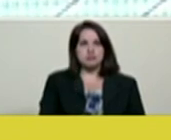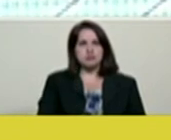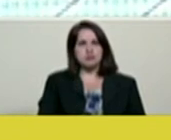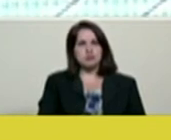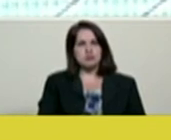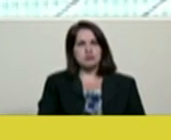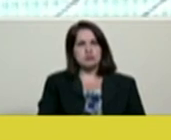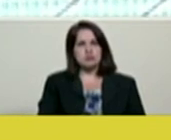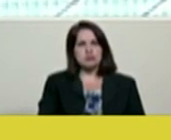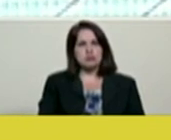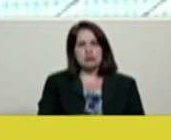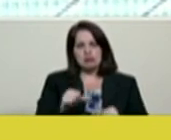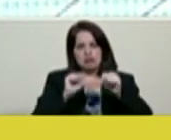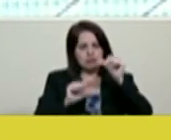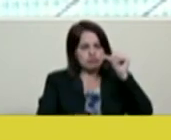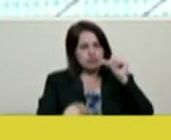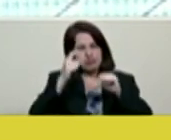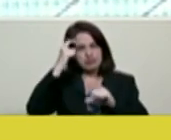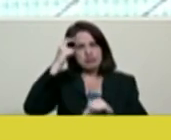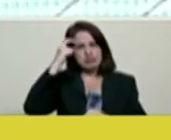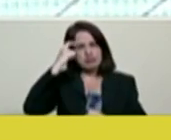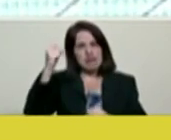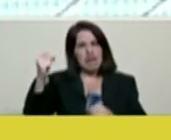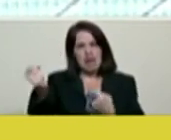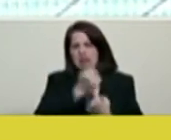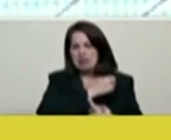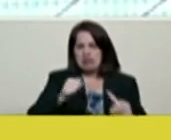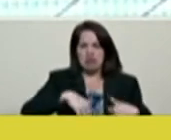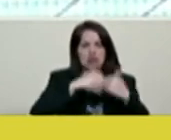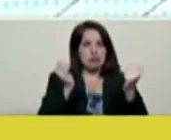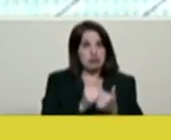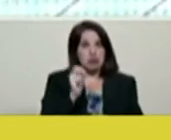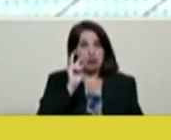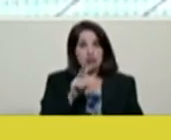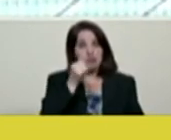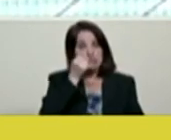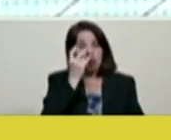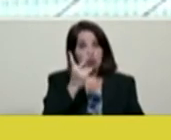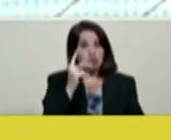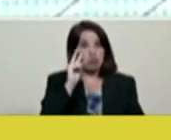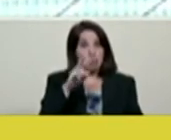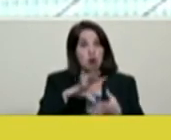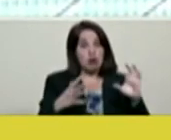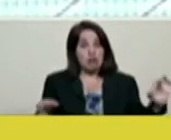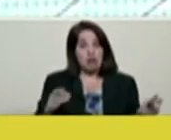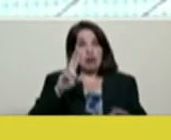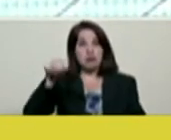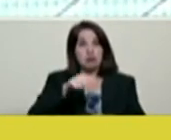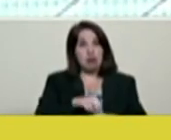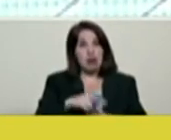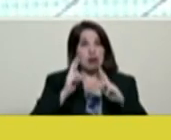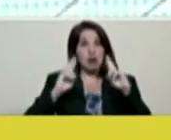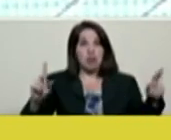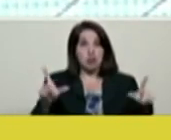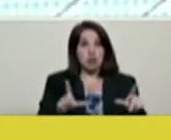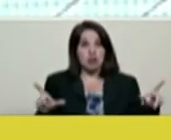la violencia. El video número 2. Atención, Venezuela. Estamos en cadena nacional de radio y